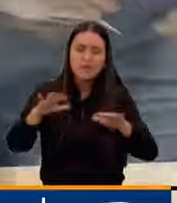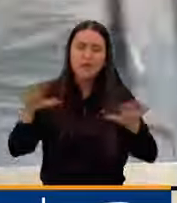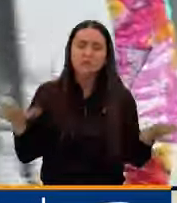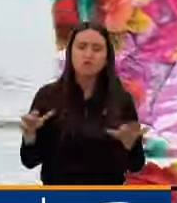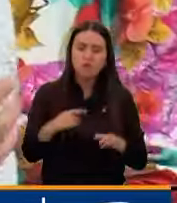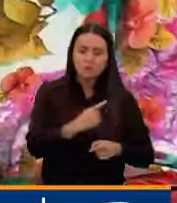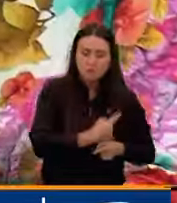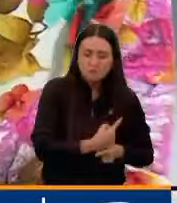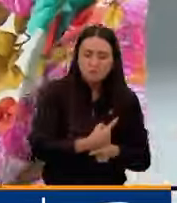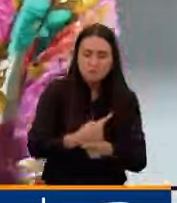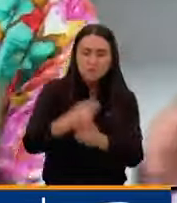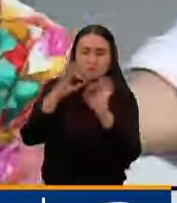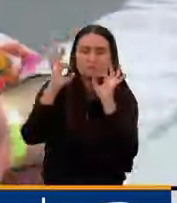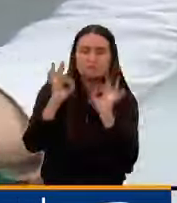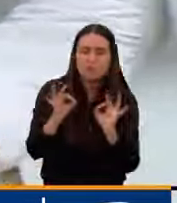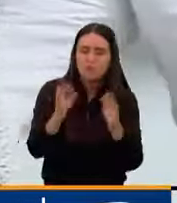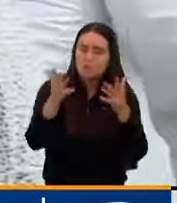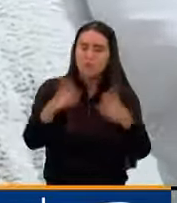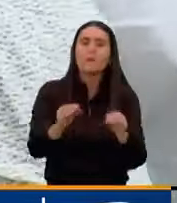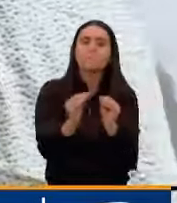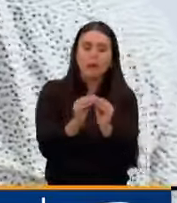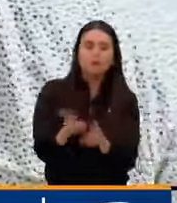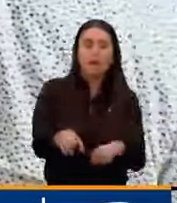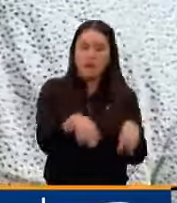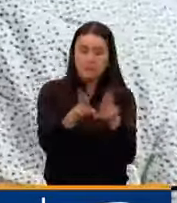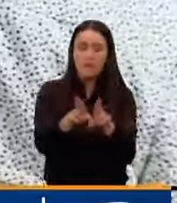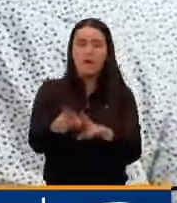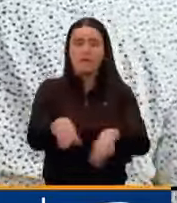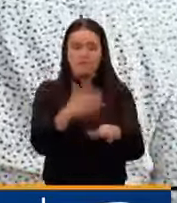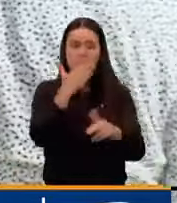acciones concretas para evitar la repetición de tales atrocidades.